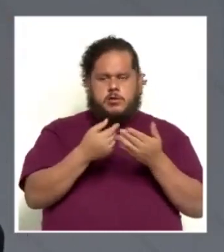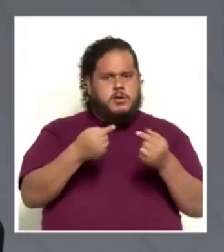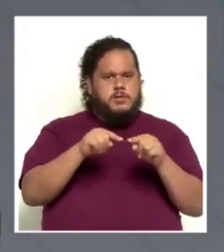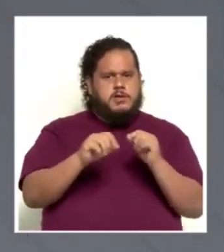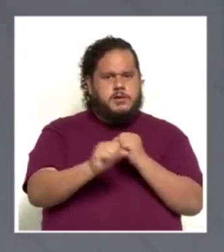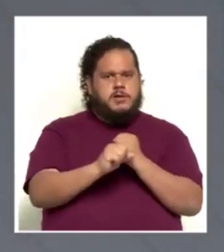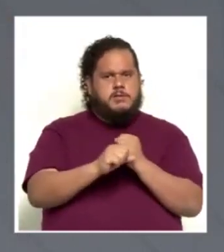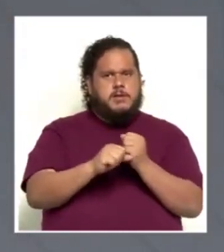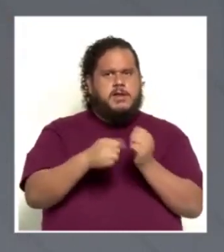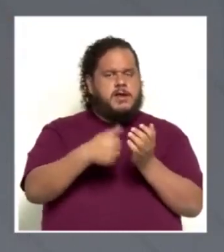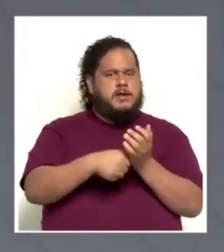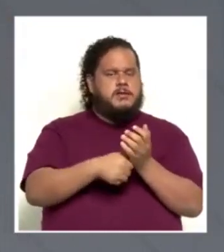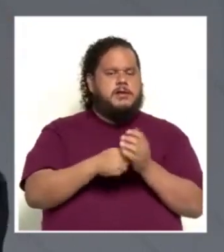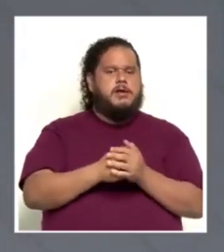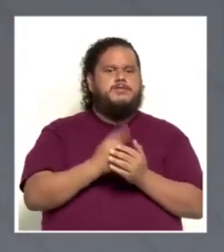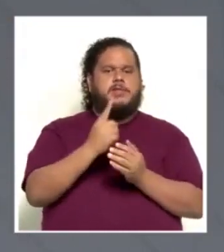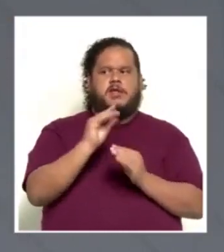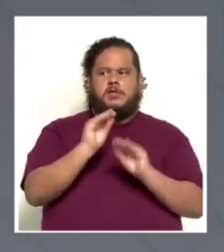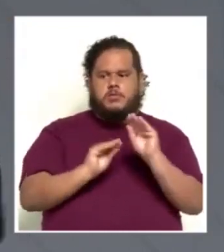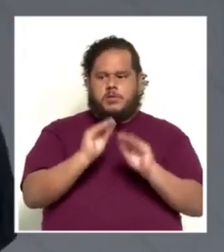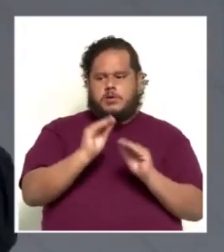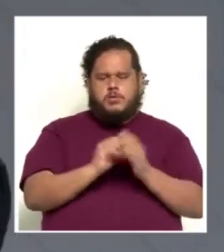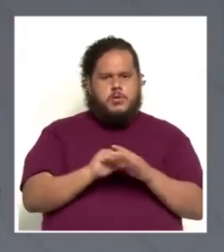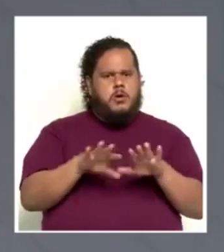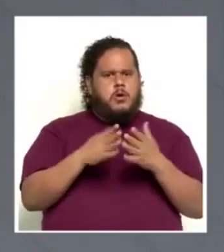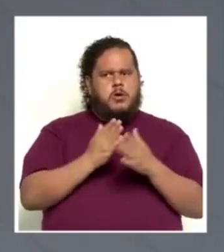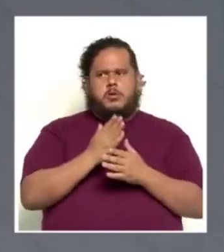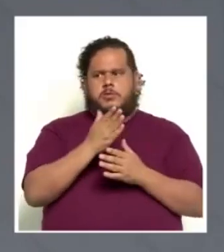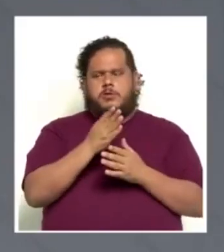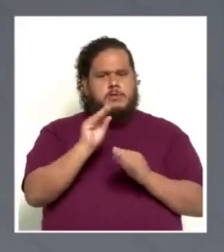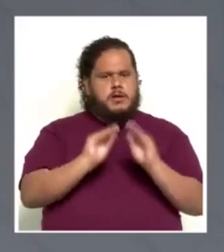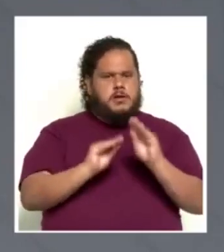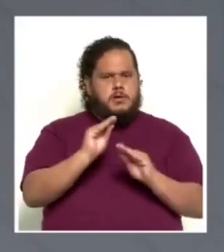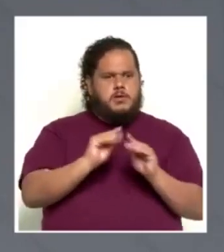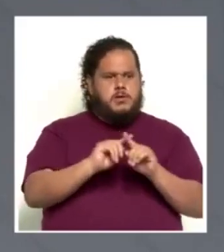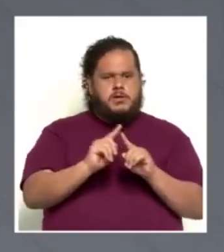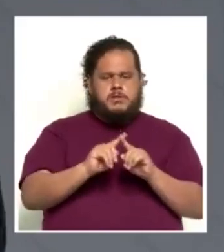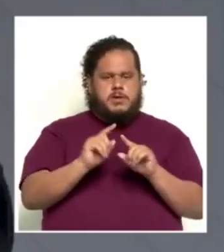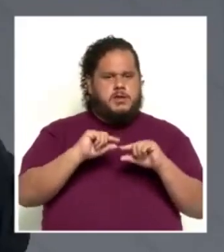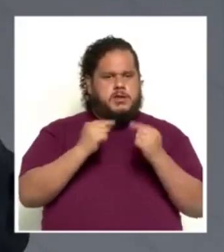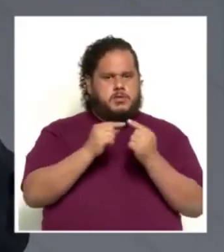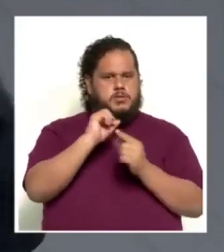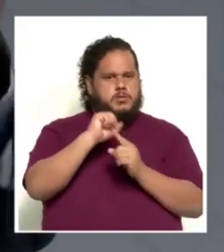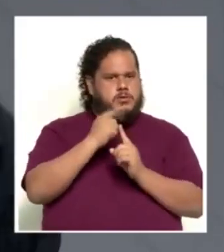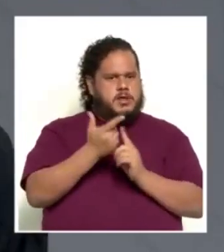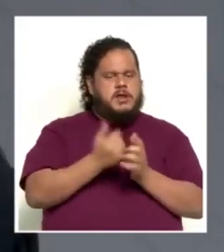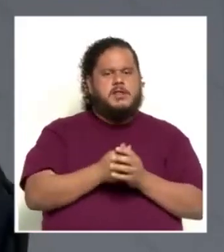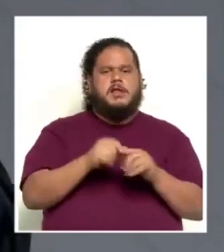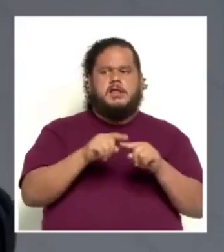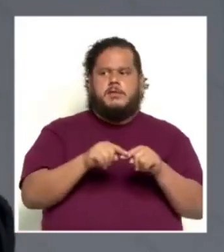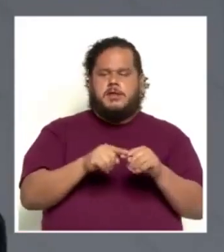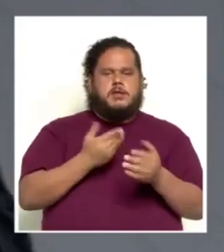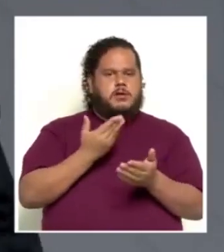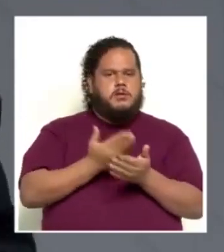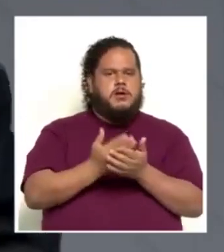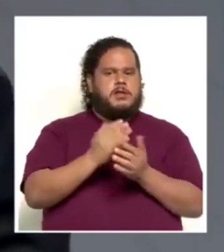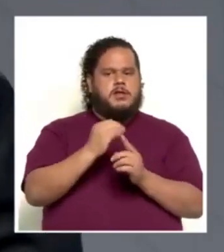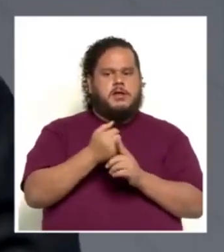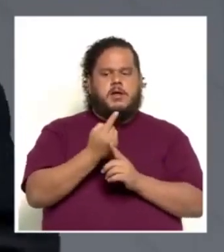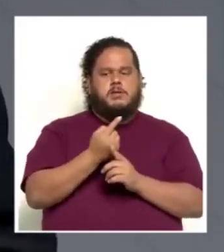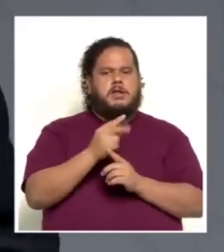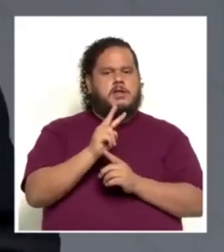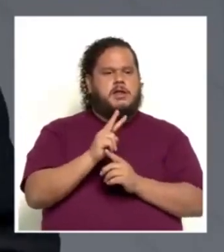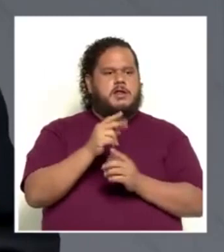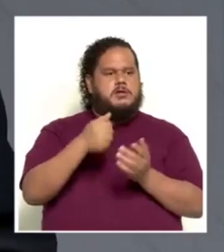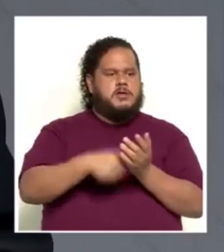me parece a mí, es un acomodo, ¿verdad? Cómo se van a ir acomodando los diferentes grupos sociales dependiendo de la oferta de cada una de las dos